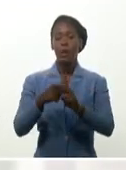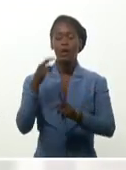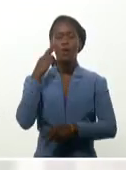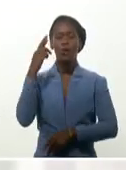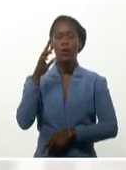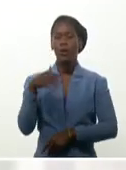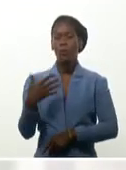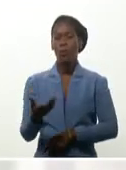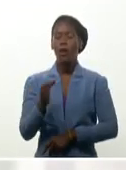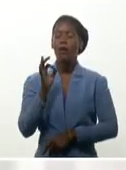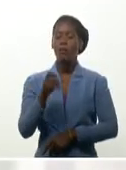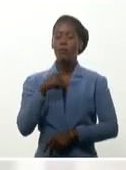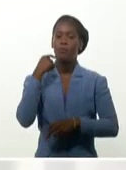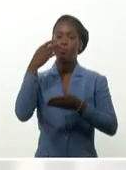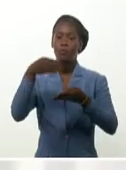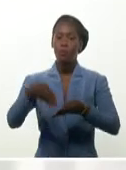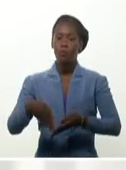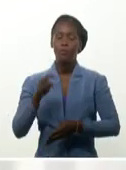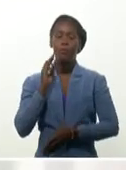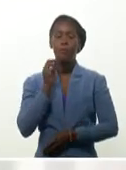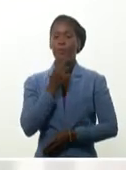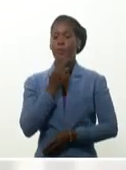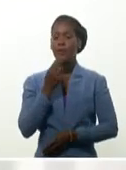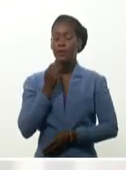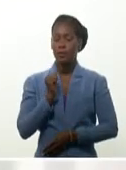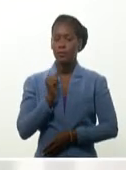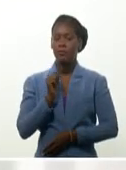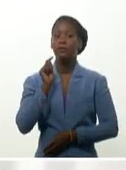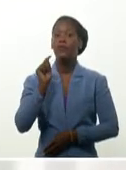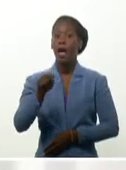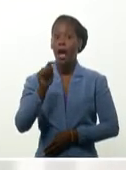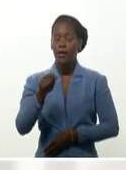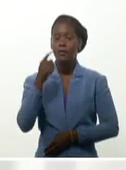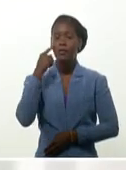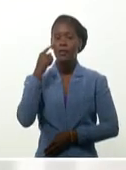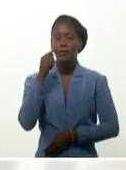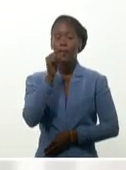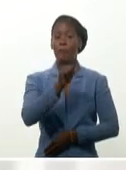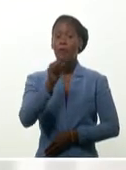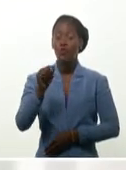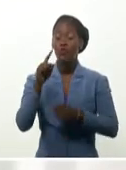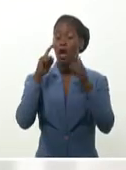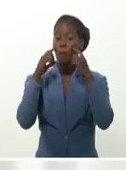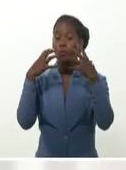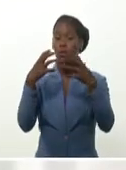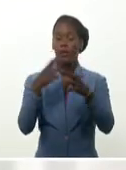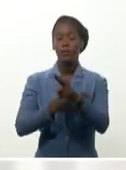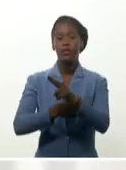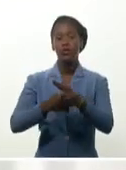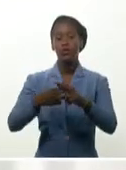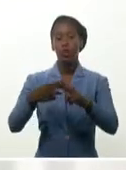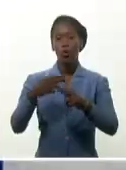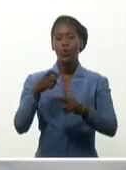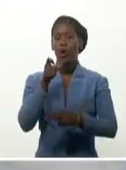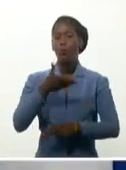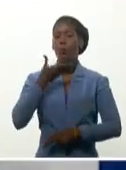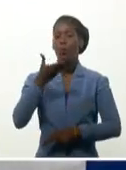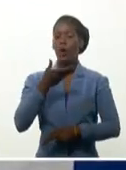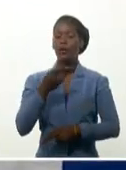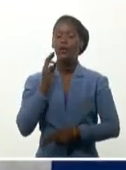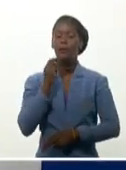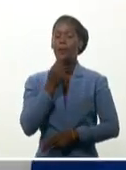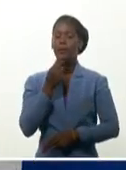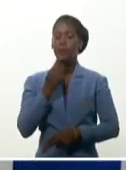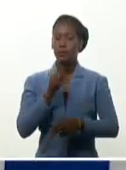la caída en combate de nuestro héroe nacional. En la muestra participan integrantes del Proyecto Martiano en todas partes hoy.